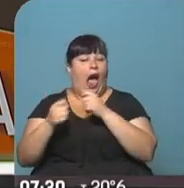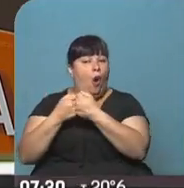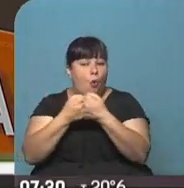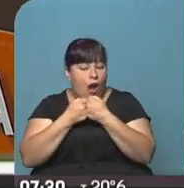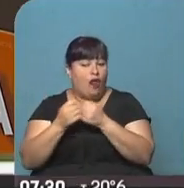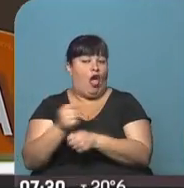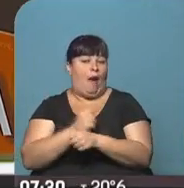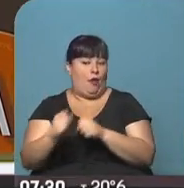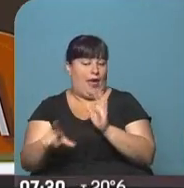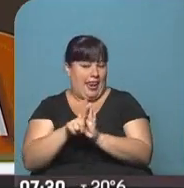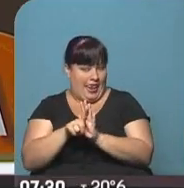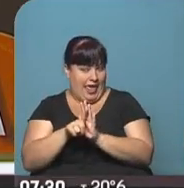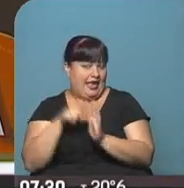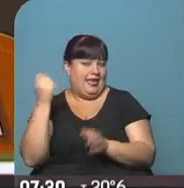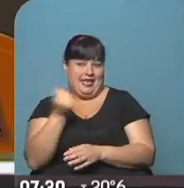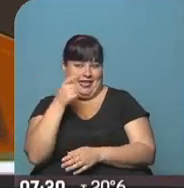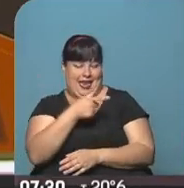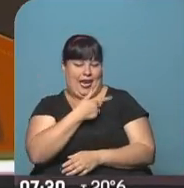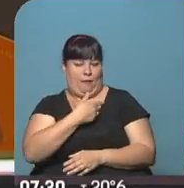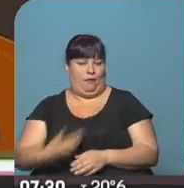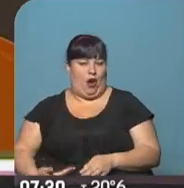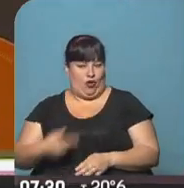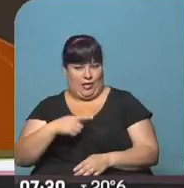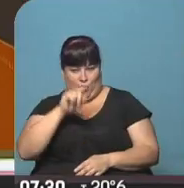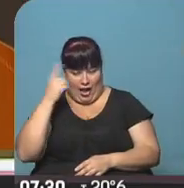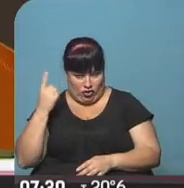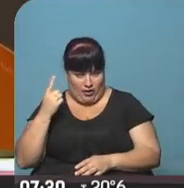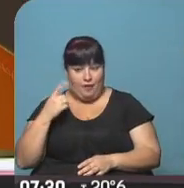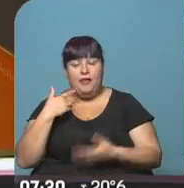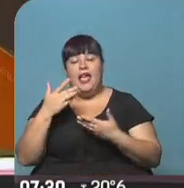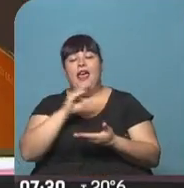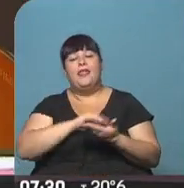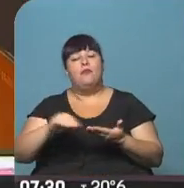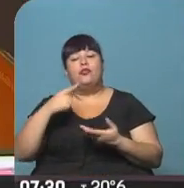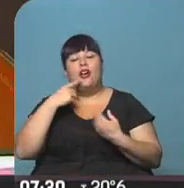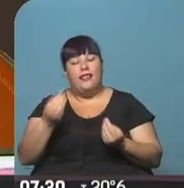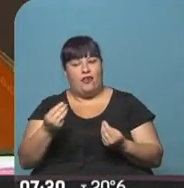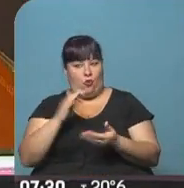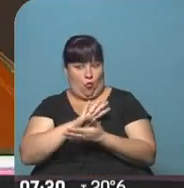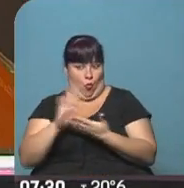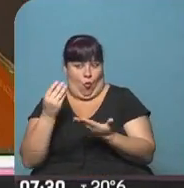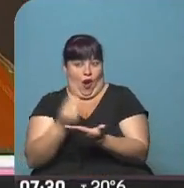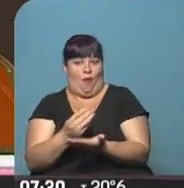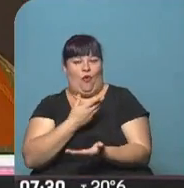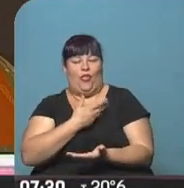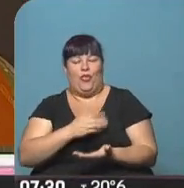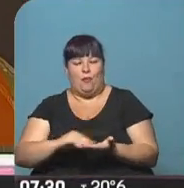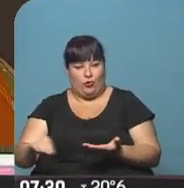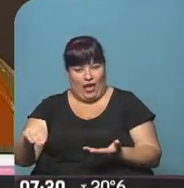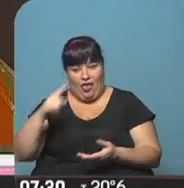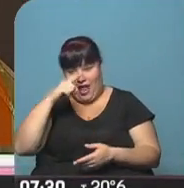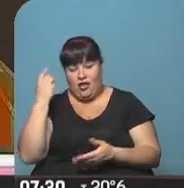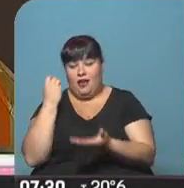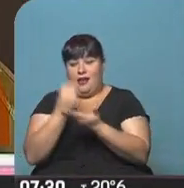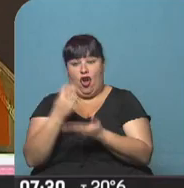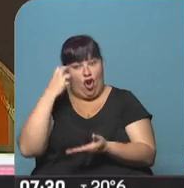y aprobar las leyes que pretende el Poder Ejecutivo de la Nación. Hablaron los legisladores, flamantes legisladores nacionales, que se incorporarán